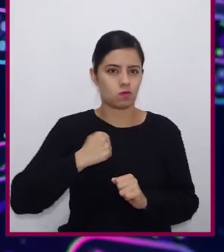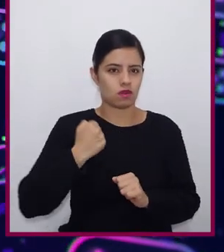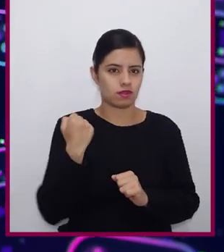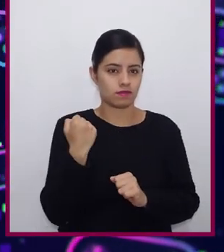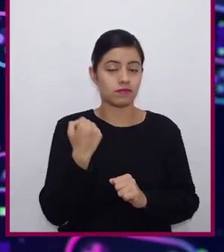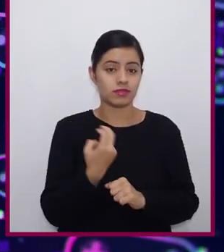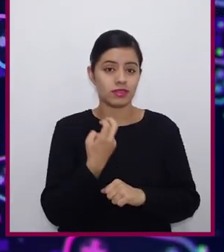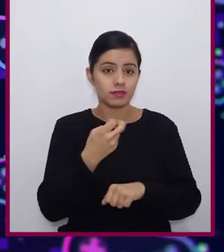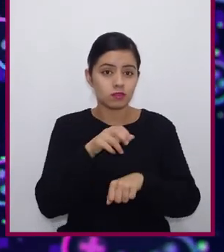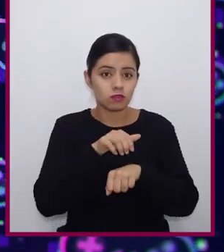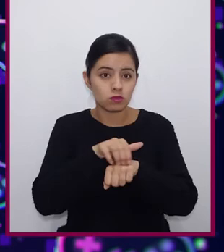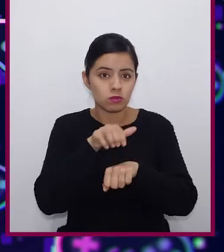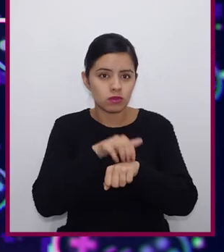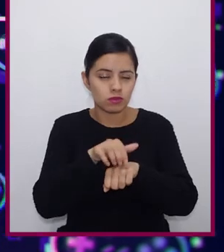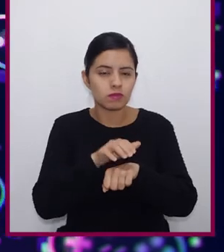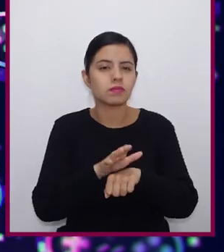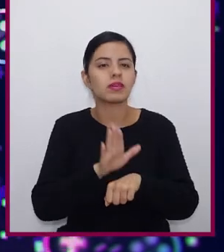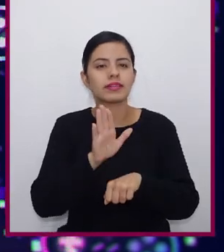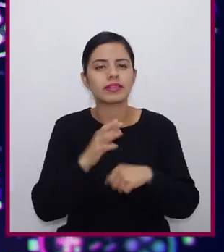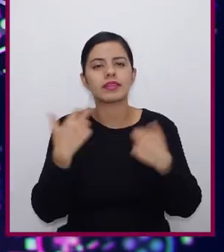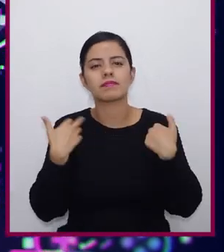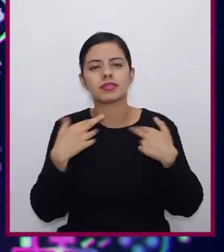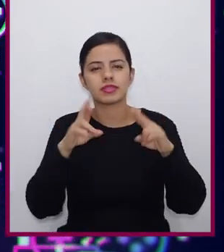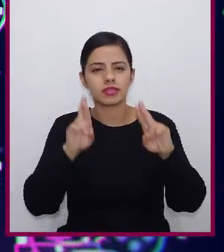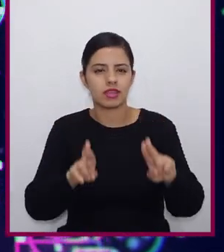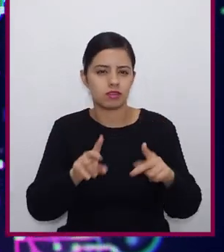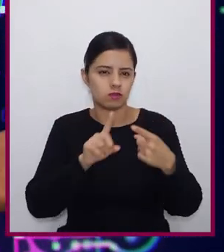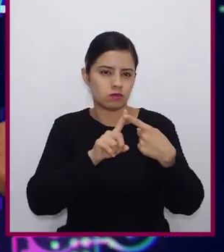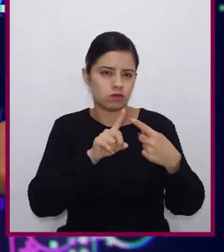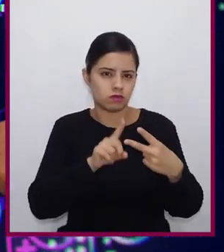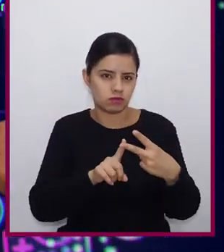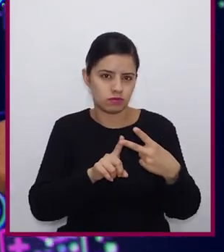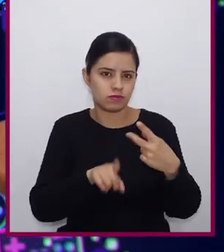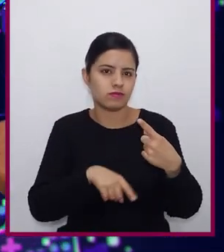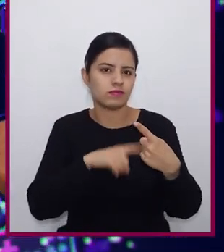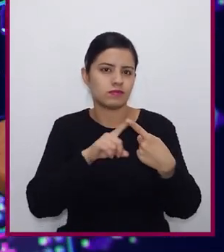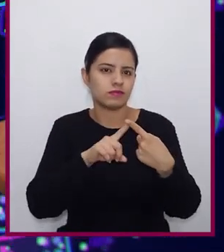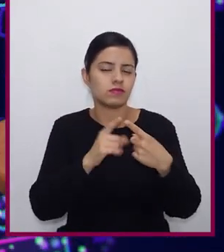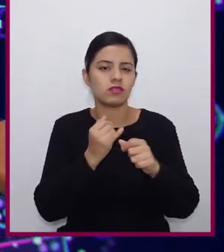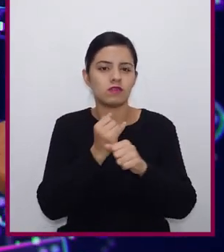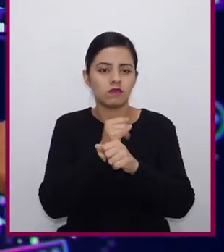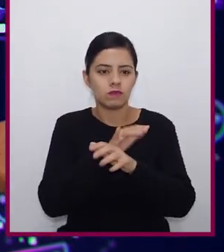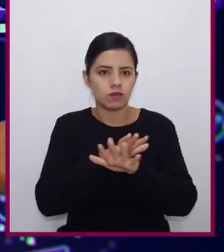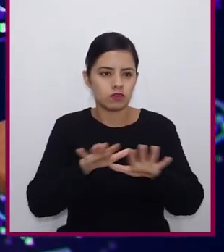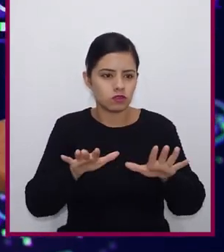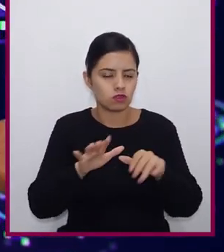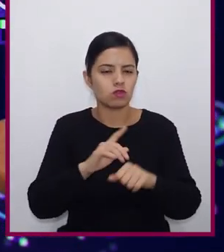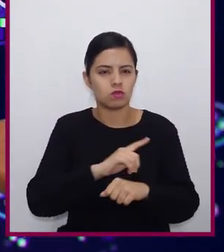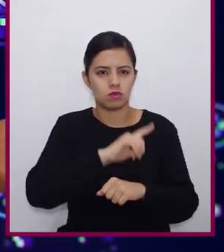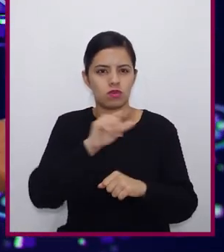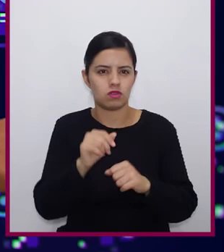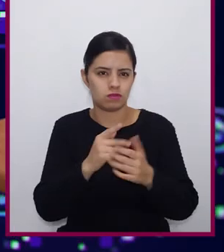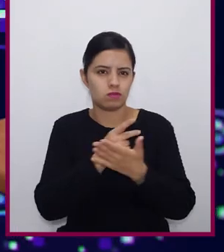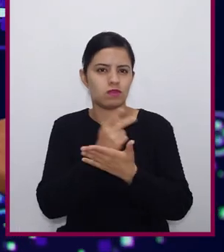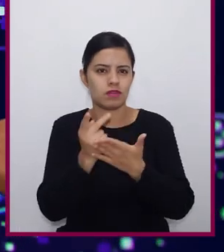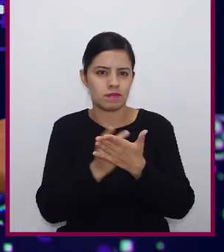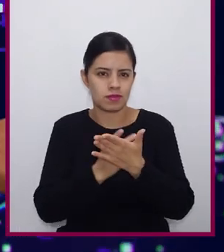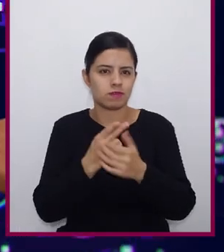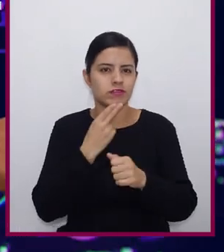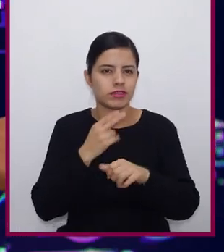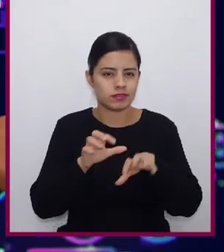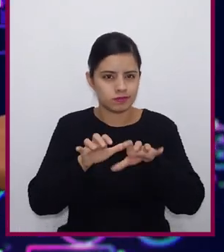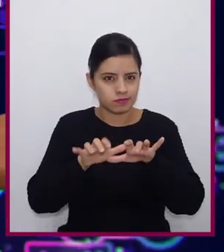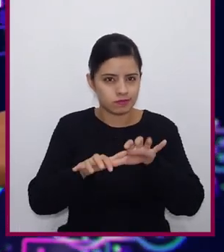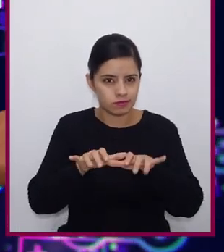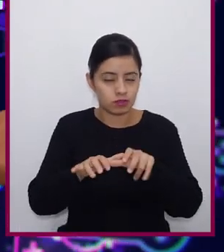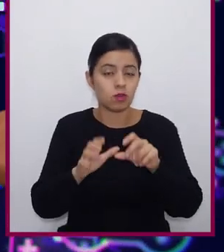Estos números podían representar dos cosas: los datos sobre los que se iba a trabajar el programa o el